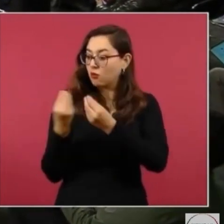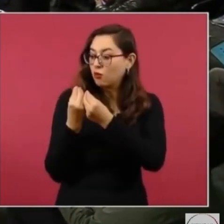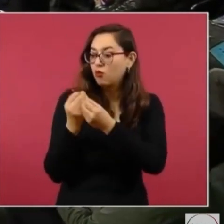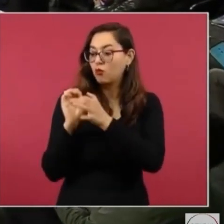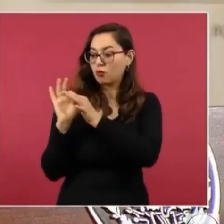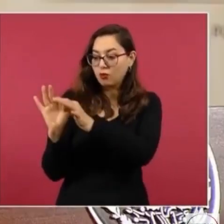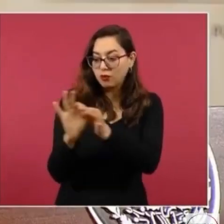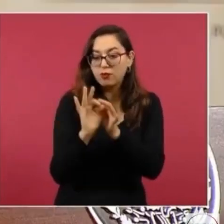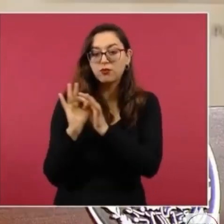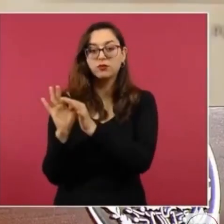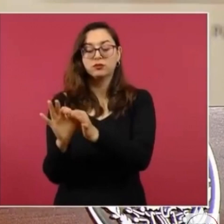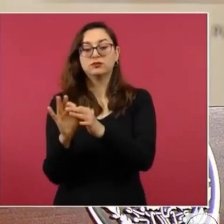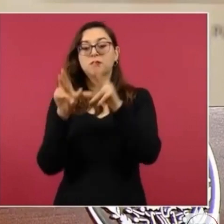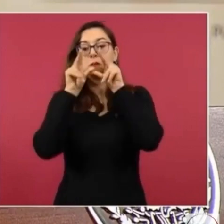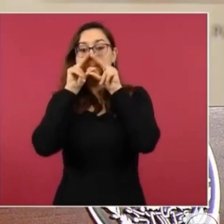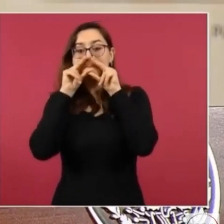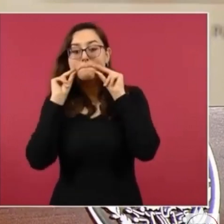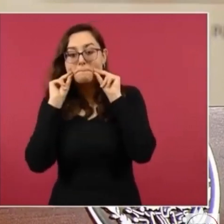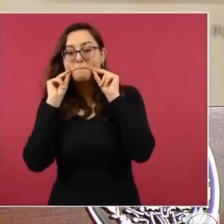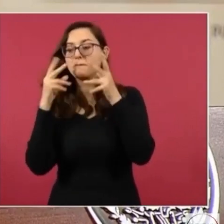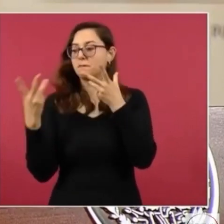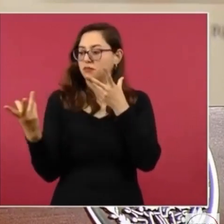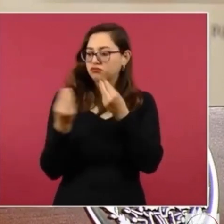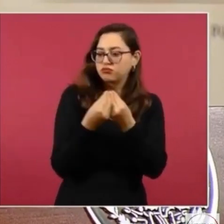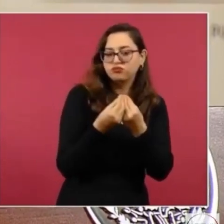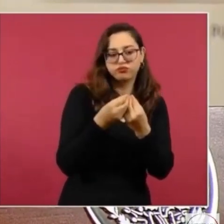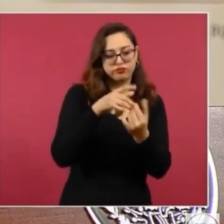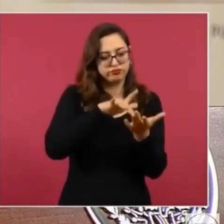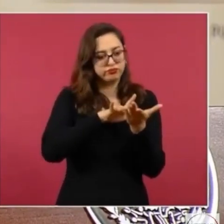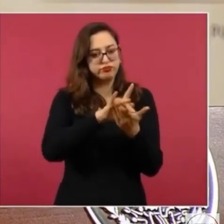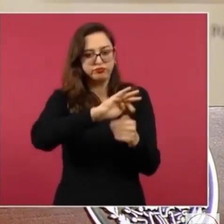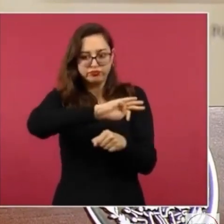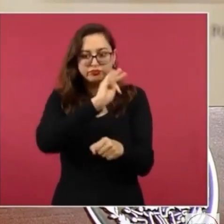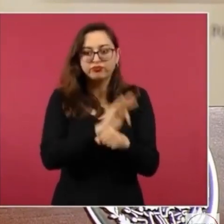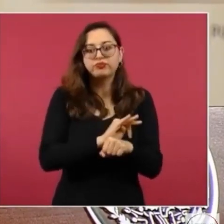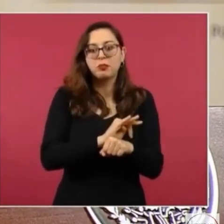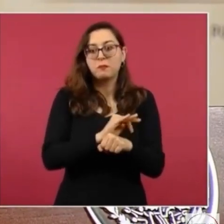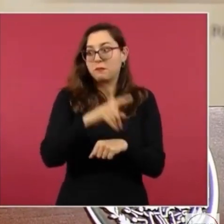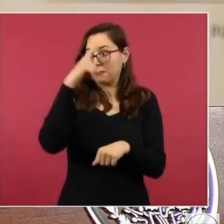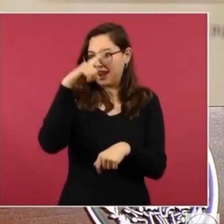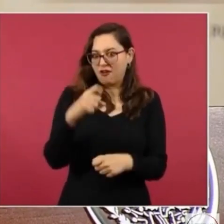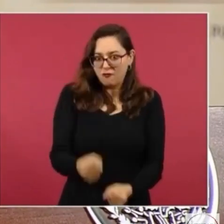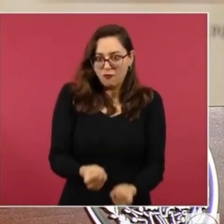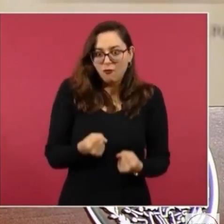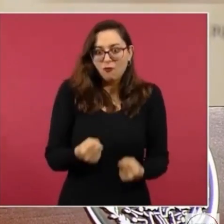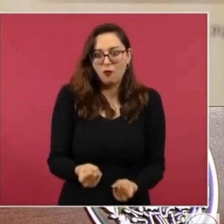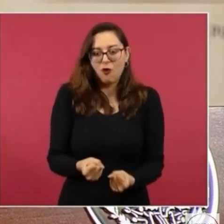con el zapatismo, para